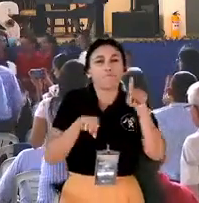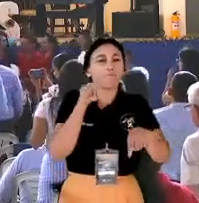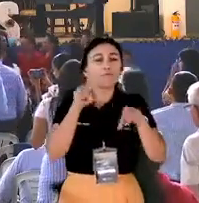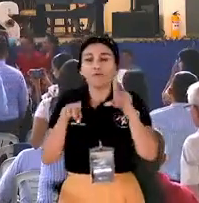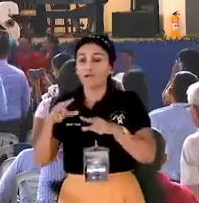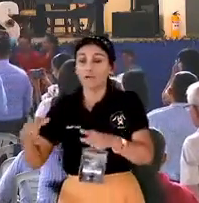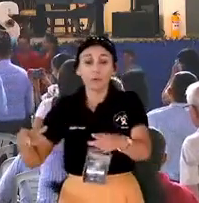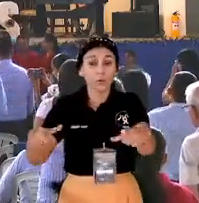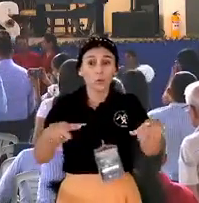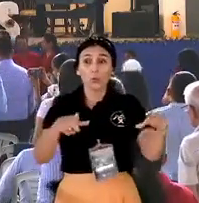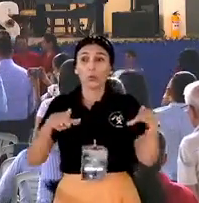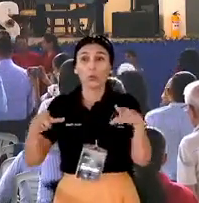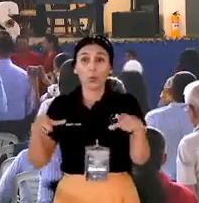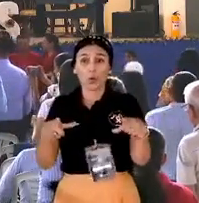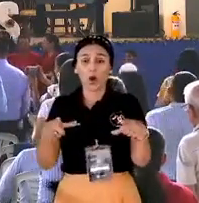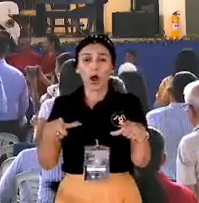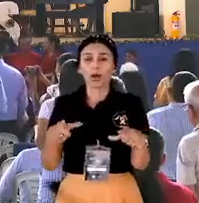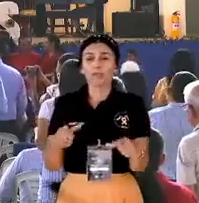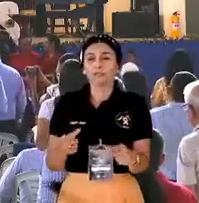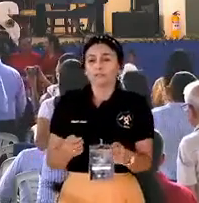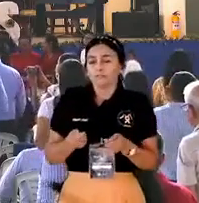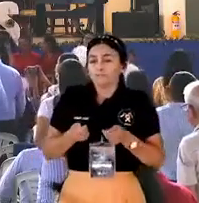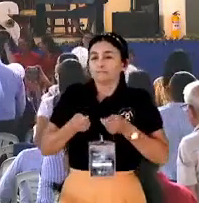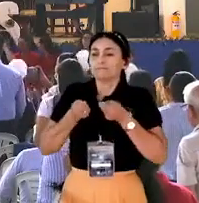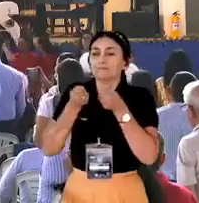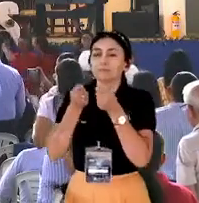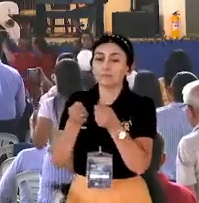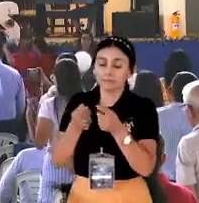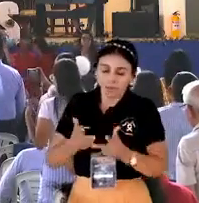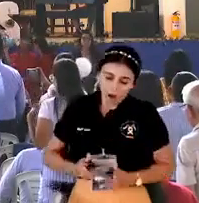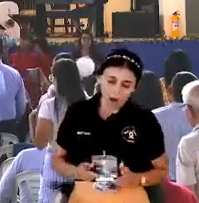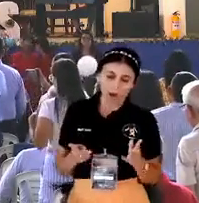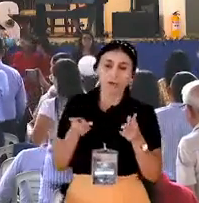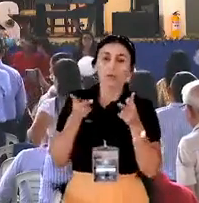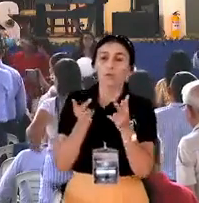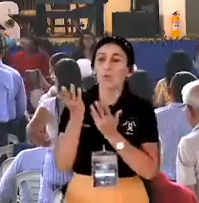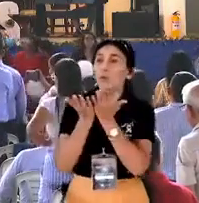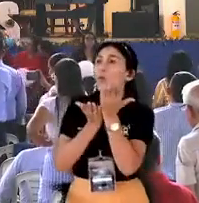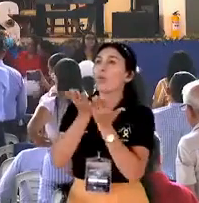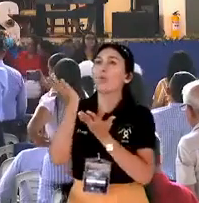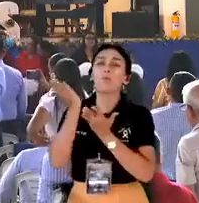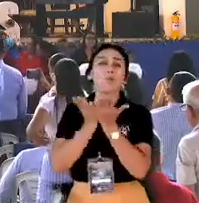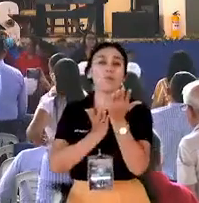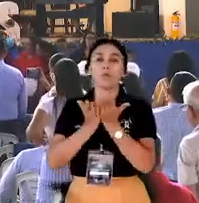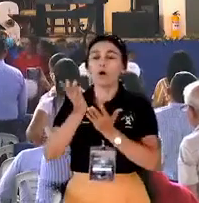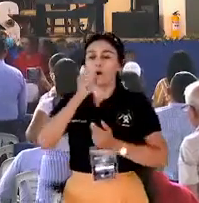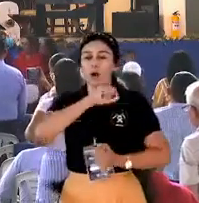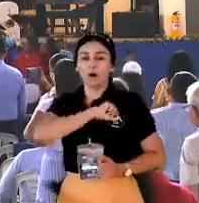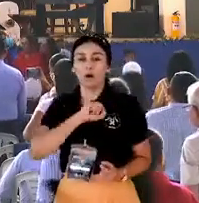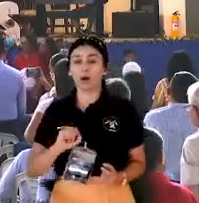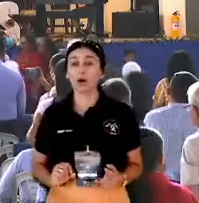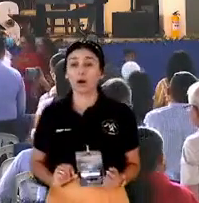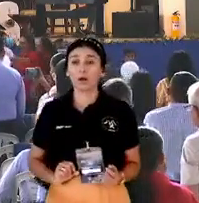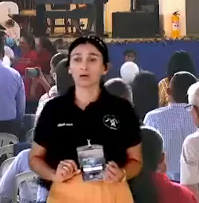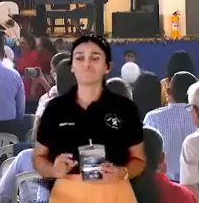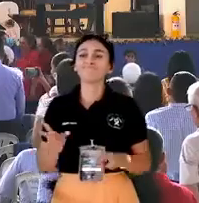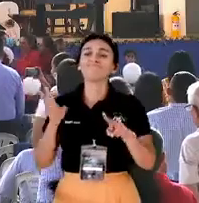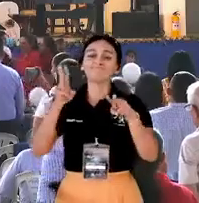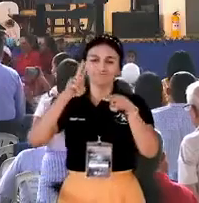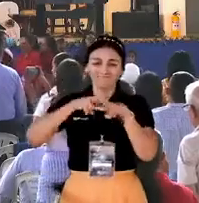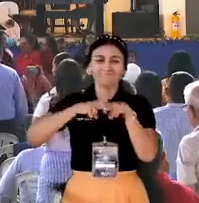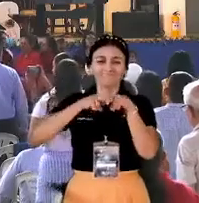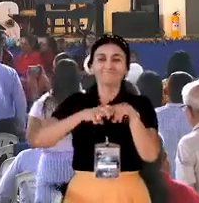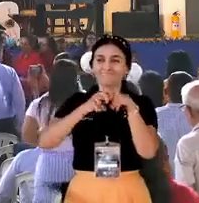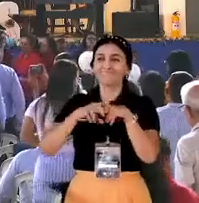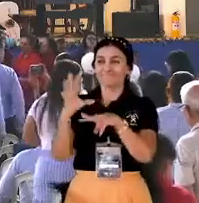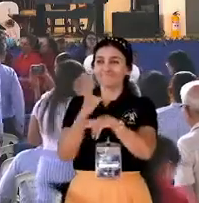lugares dispone su vida para el servicio del Señor. Siéntese, amada iglesia